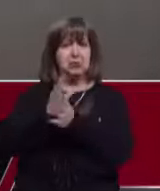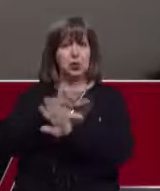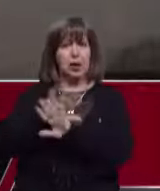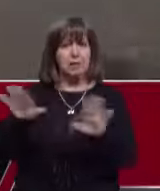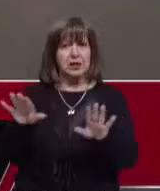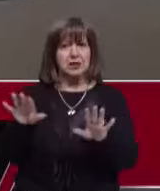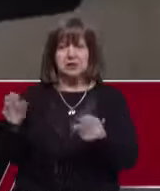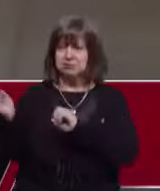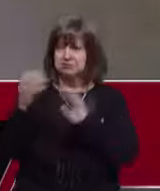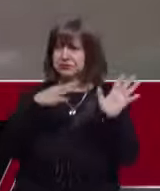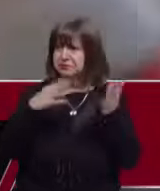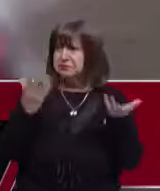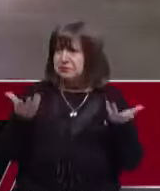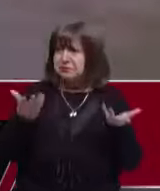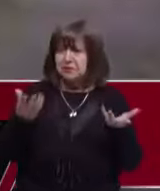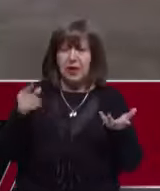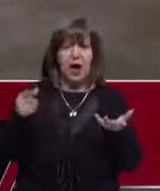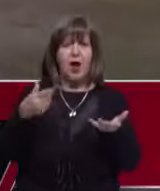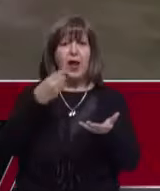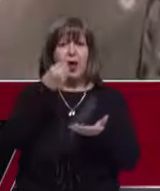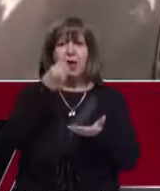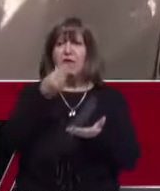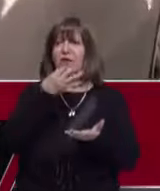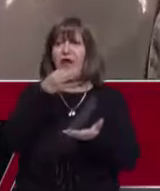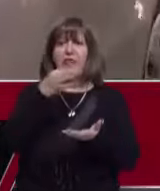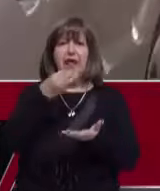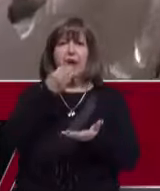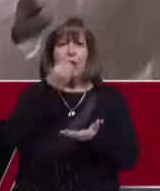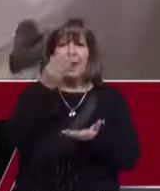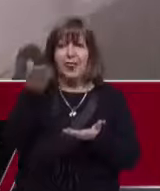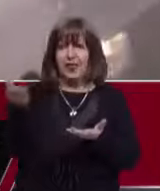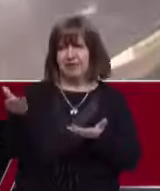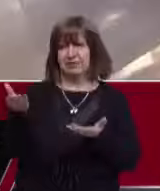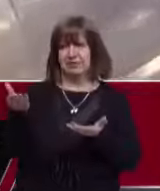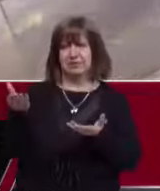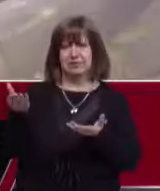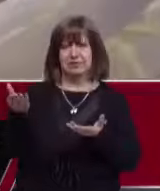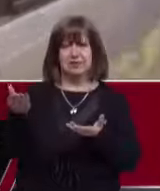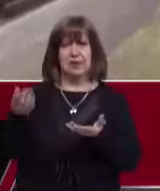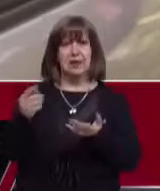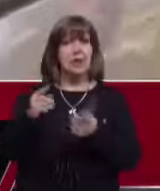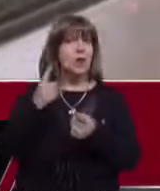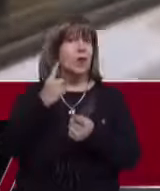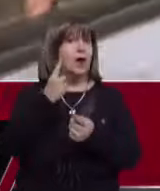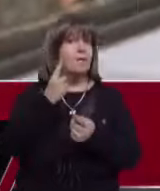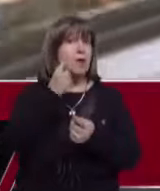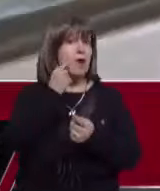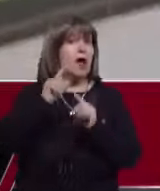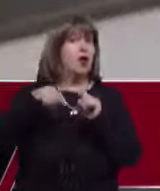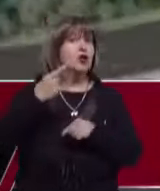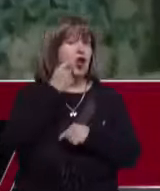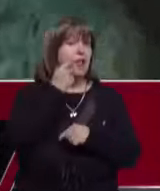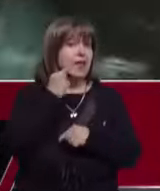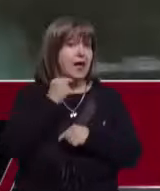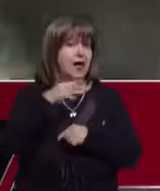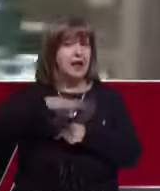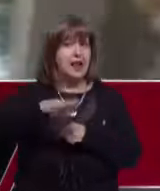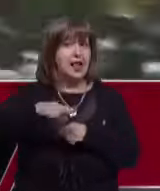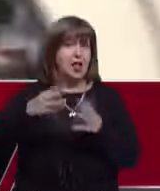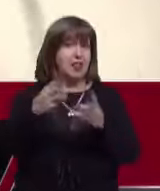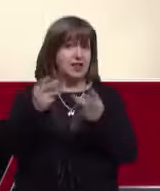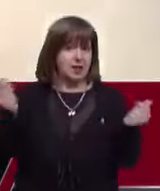ahí se puede echar un poco de luz sobre esto porque pareciera que que en la provincia la cuestión está bastante amañada o difícil de